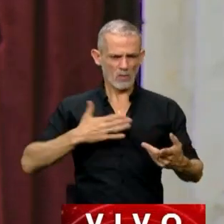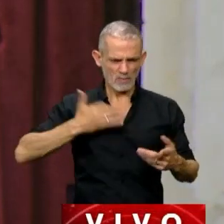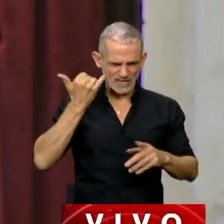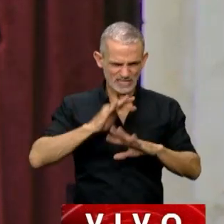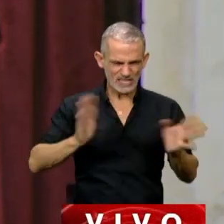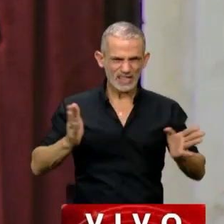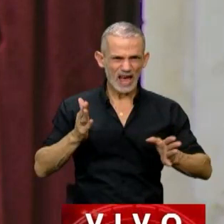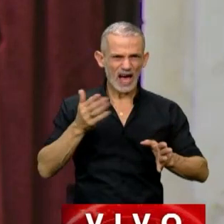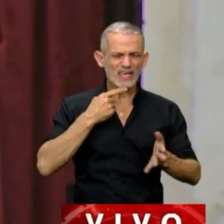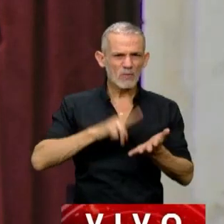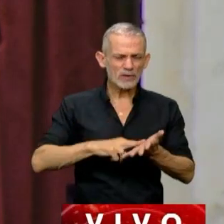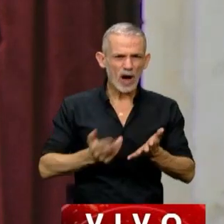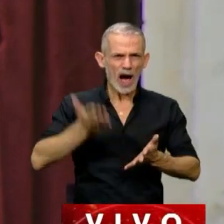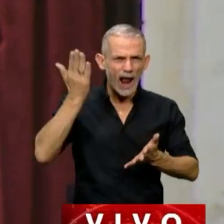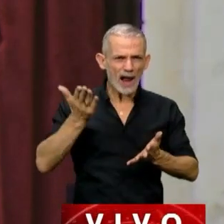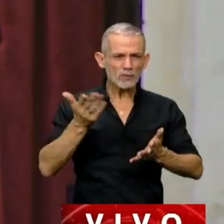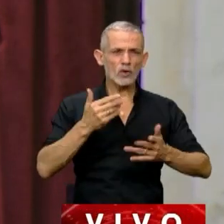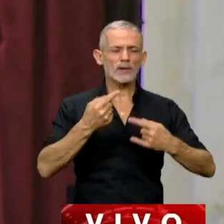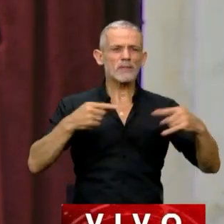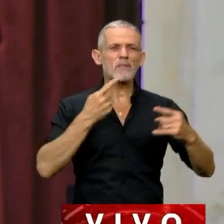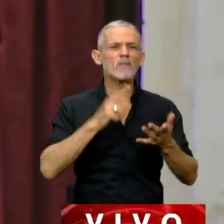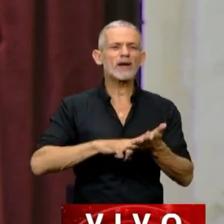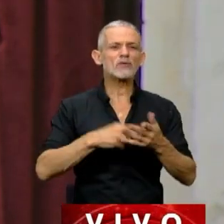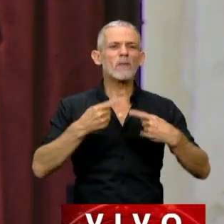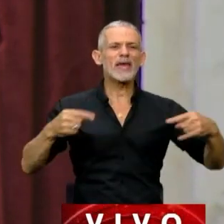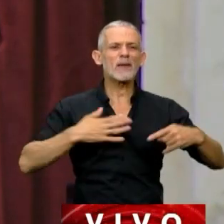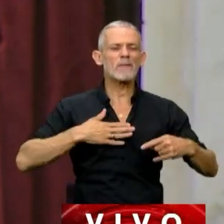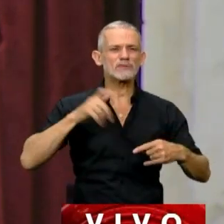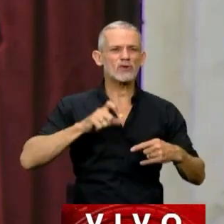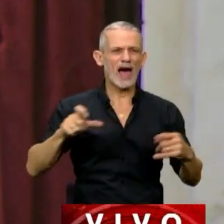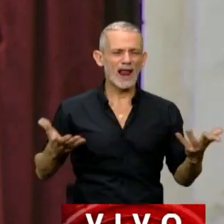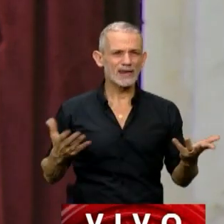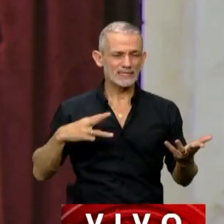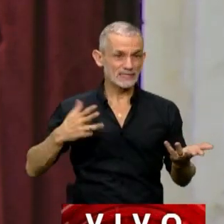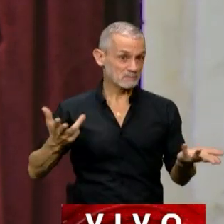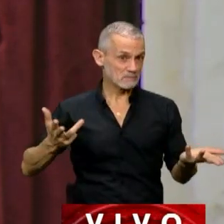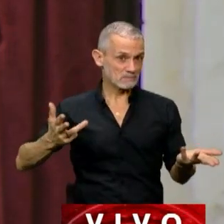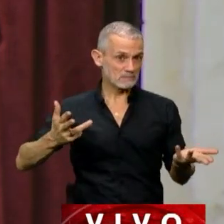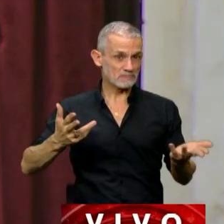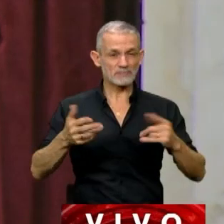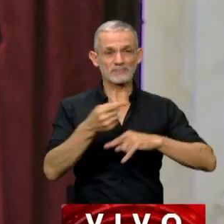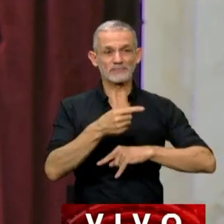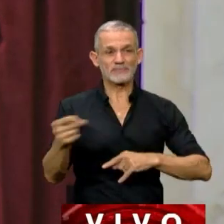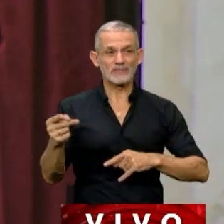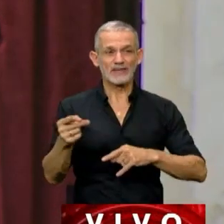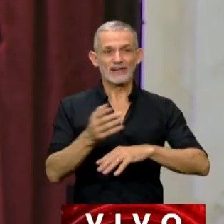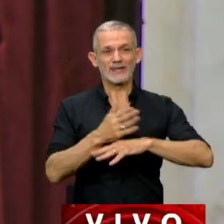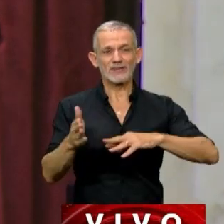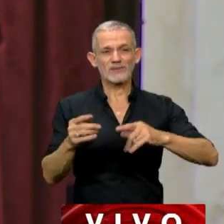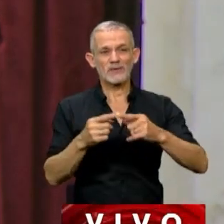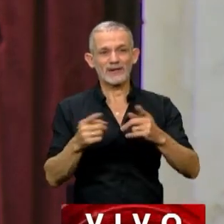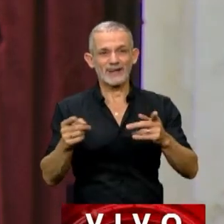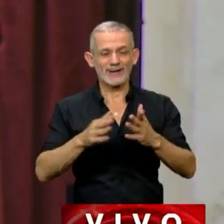teniendo alícuotas altísimas, como tiene el impuesto a los bienes personales, y que además se aplicó, se